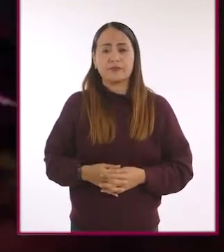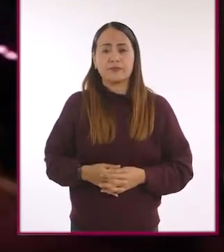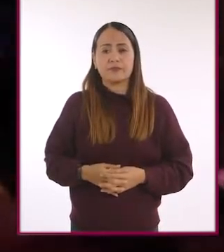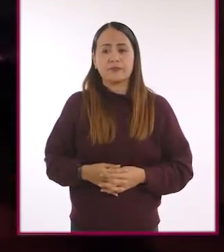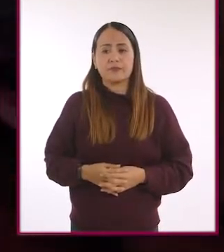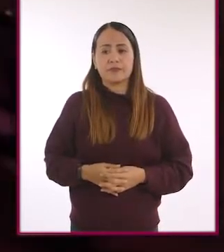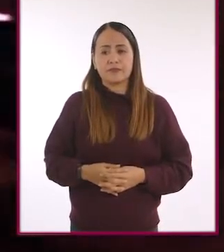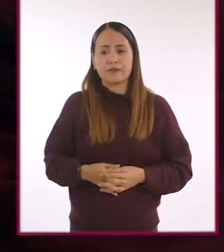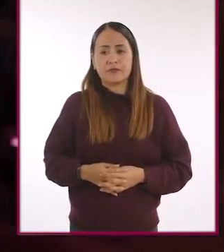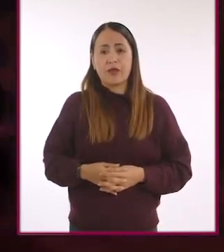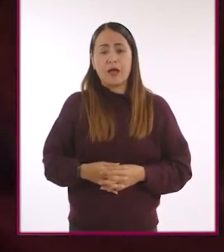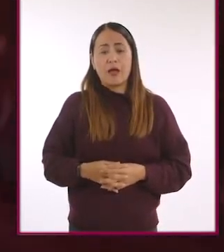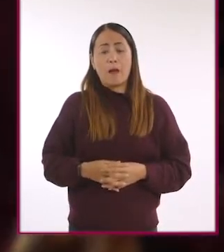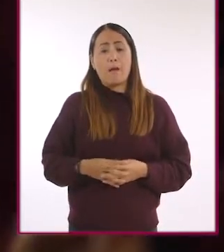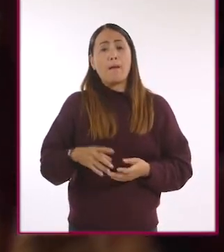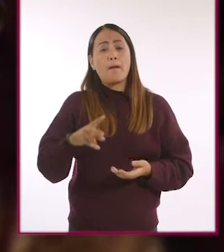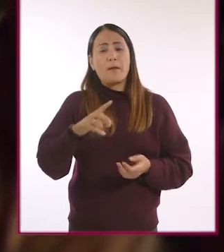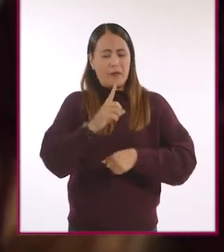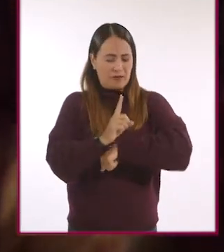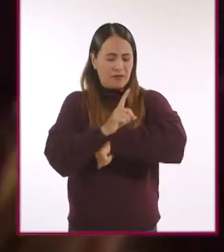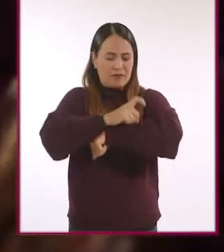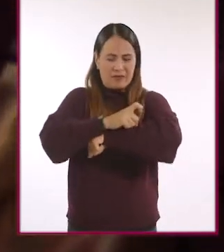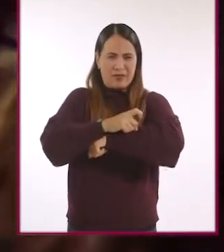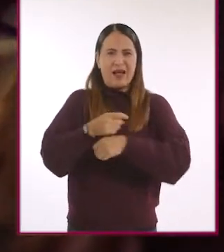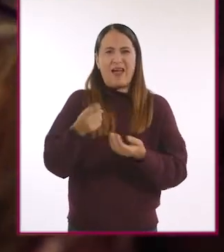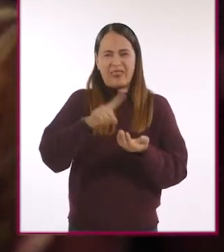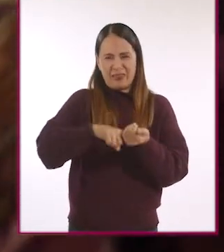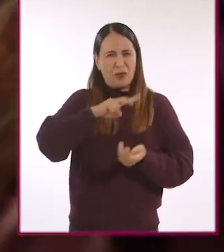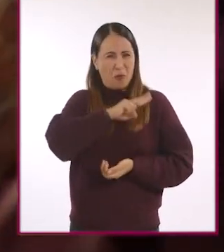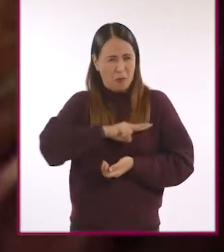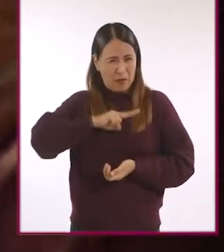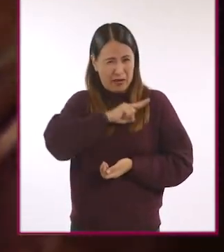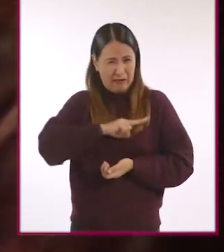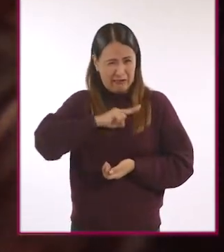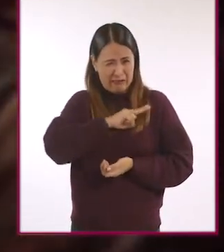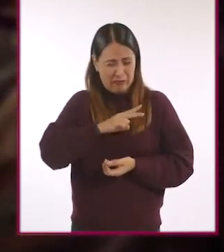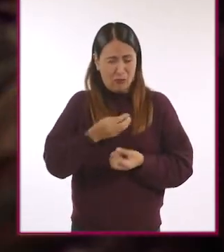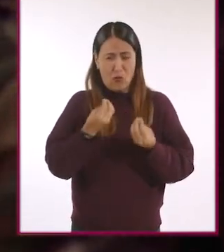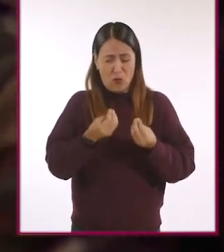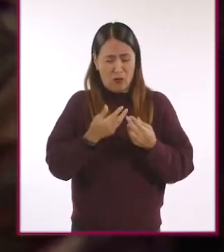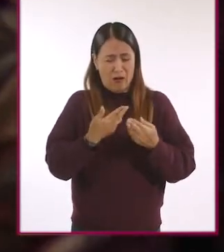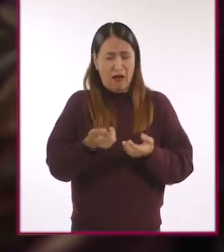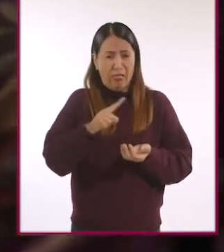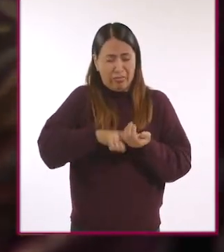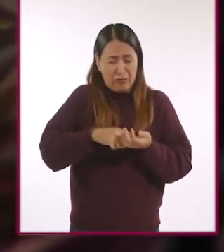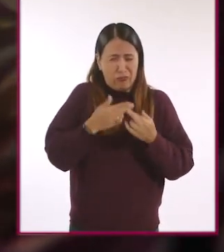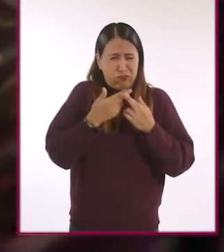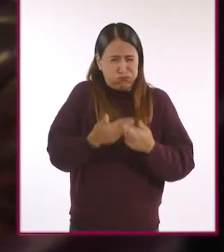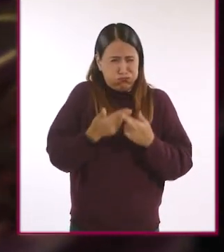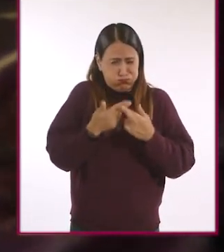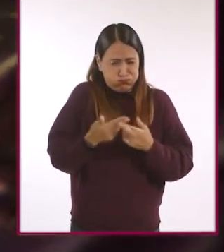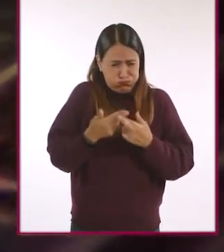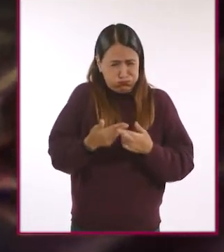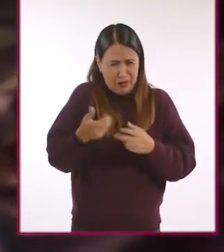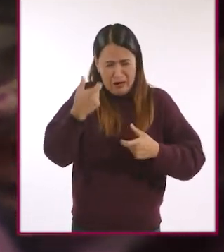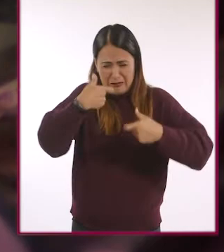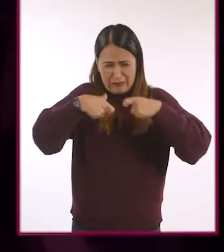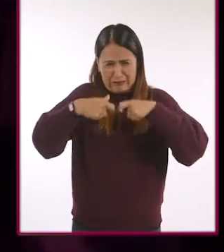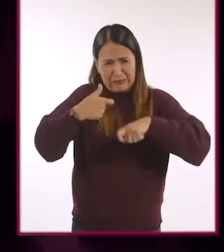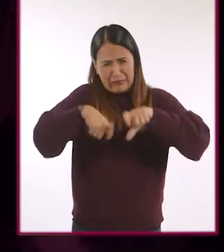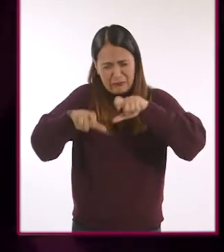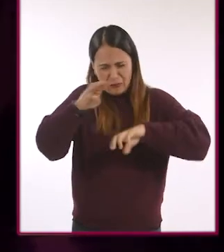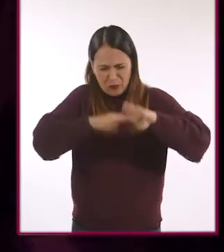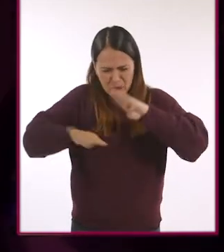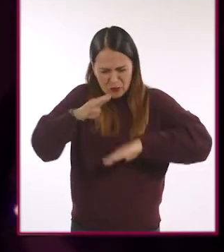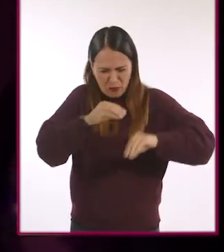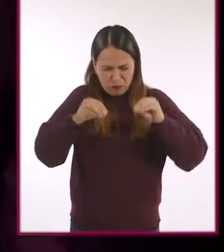El veneno no es otra cosa que un verdadero arsenal de componentes biológicos que tiene